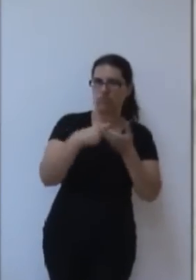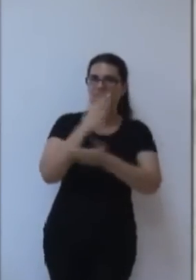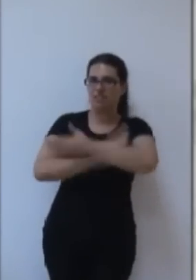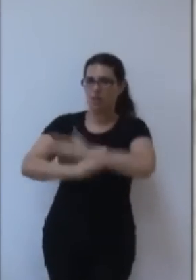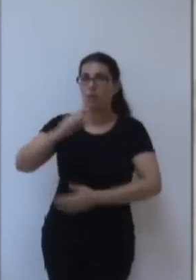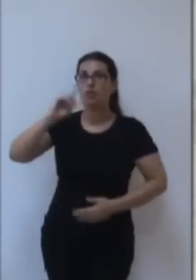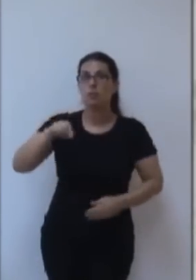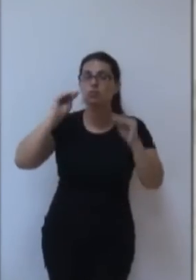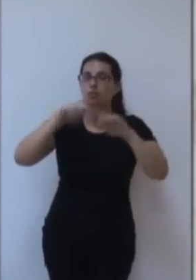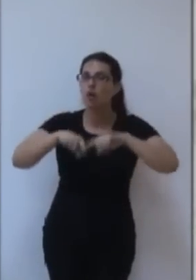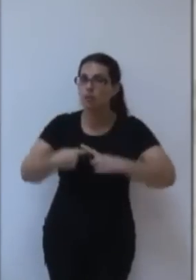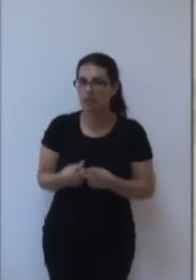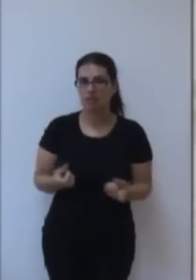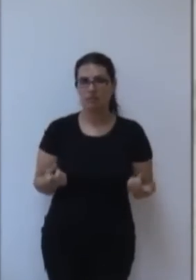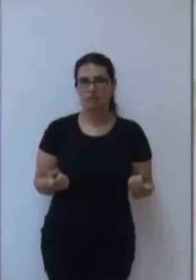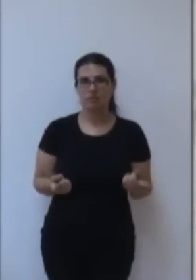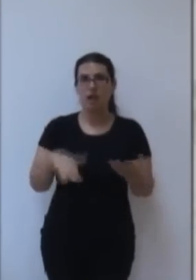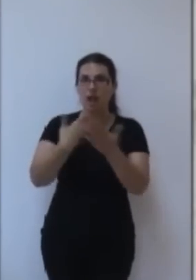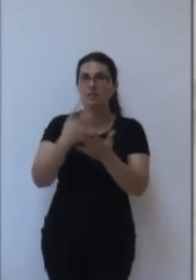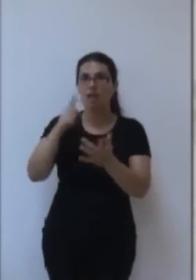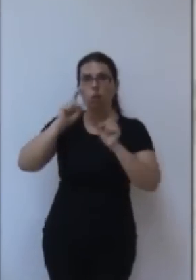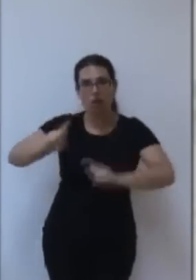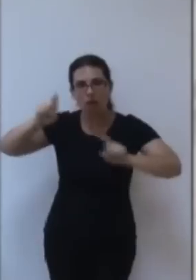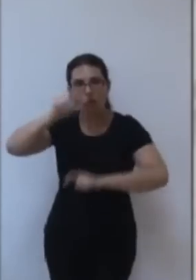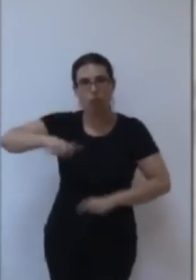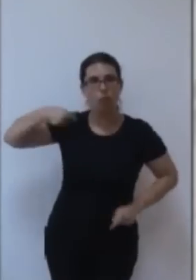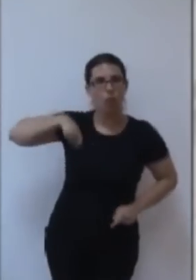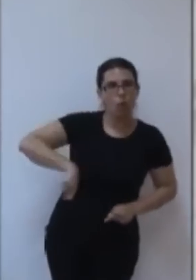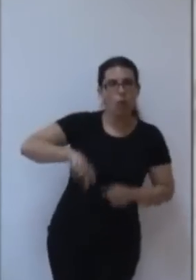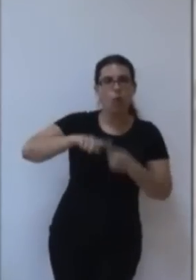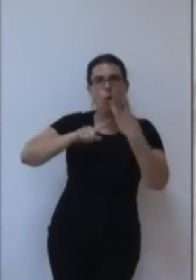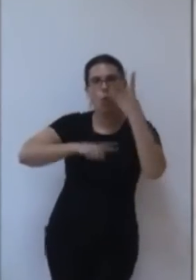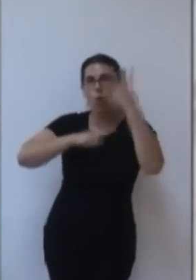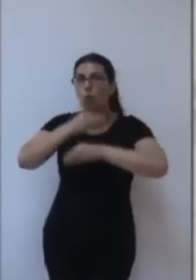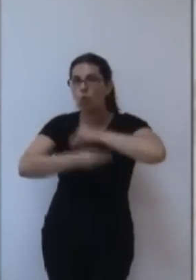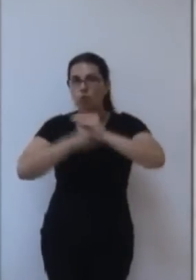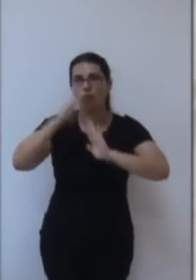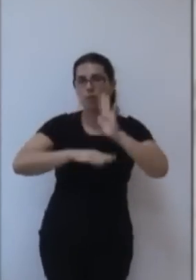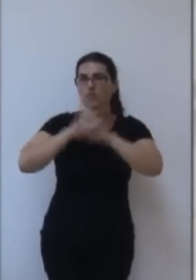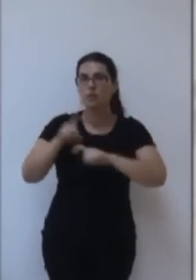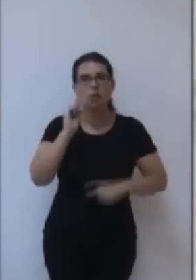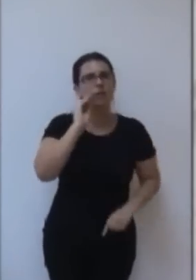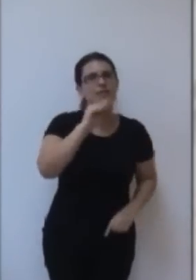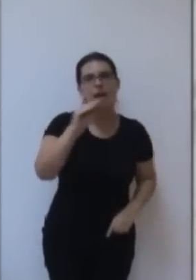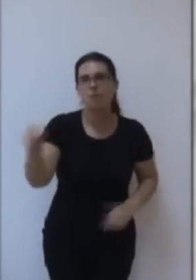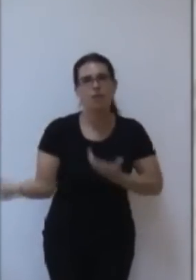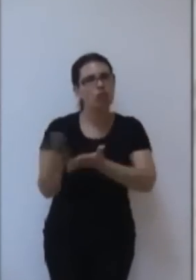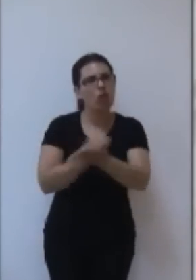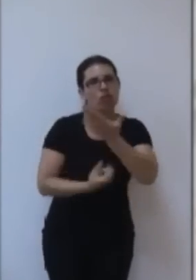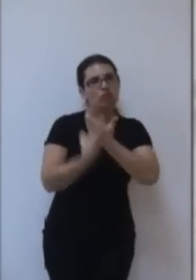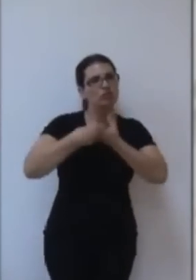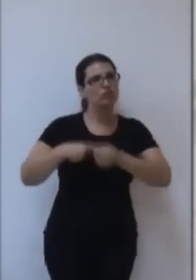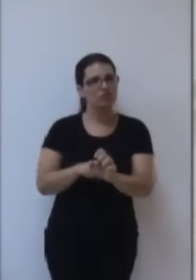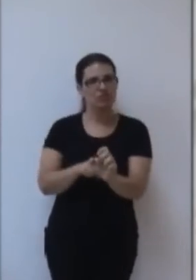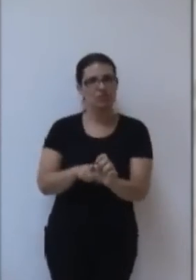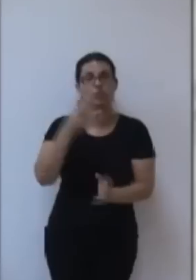personas que los cuidan, a sus familias, y también a los educadores y a los que utilizan esos programas informáticos. Y una barrera importante es que a lo